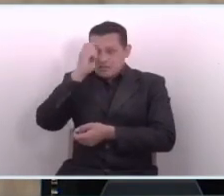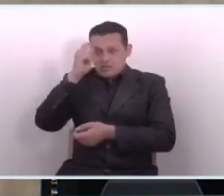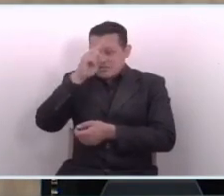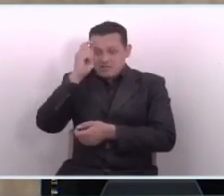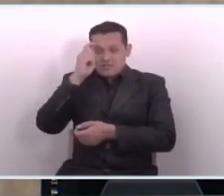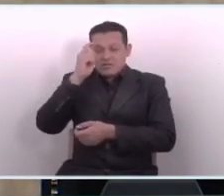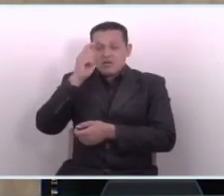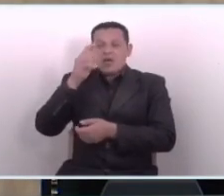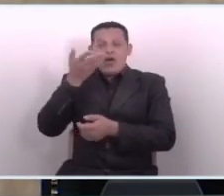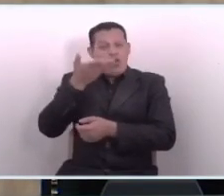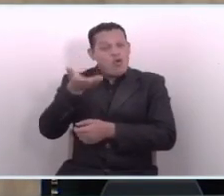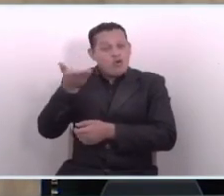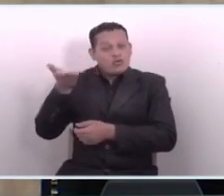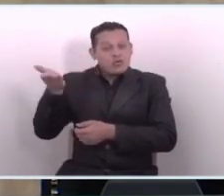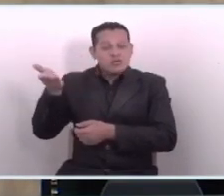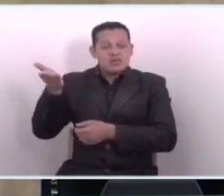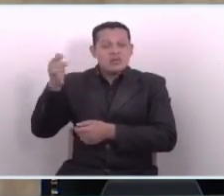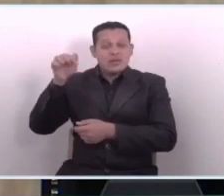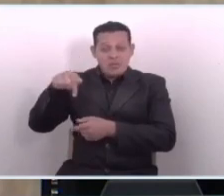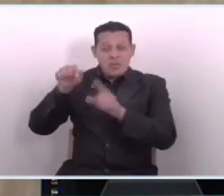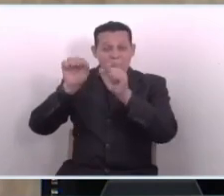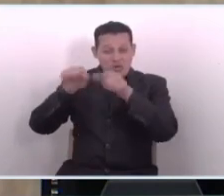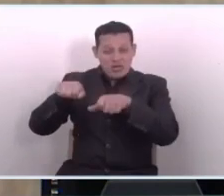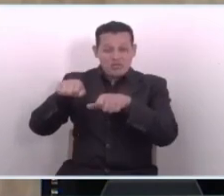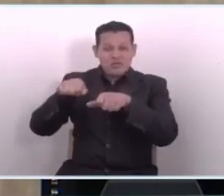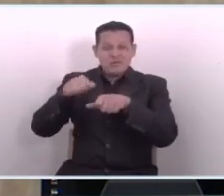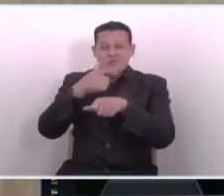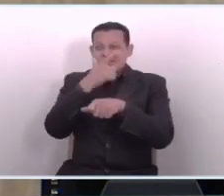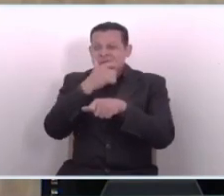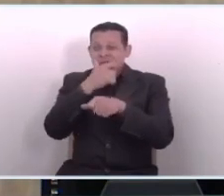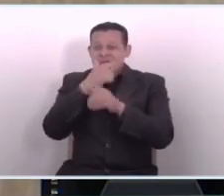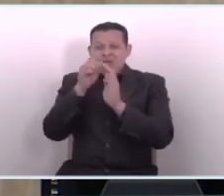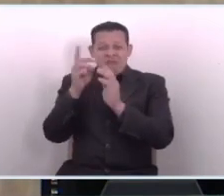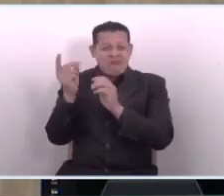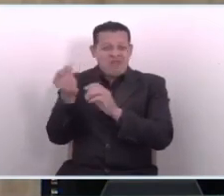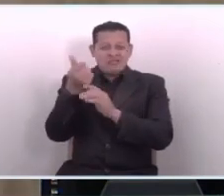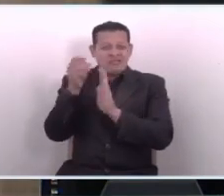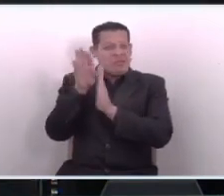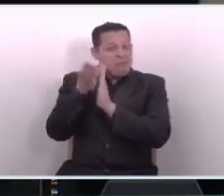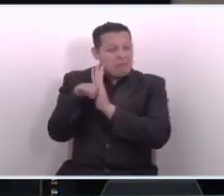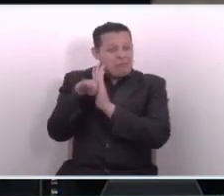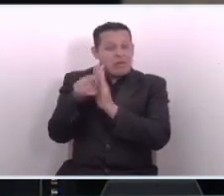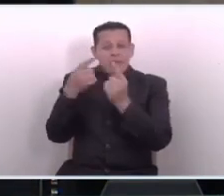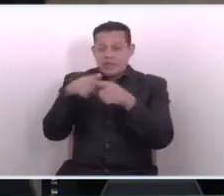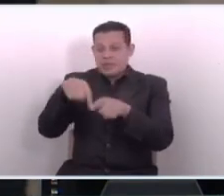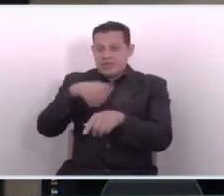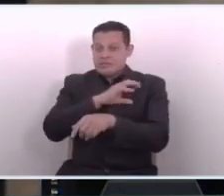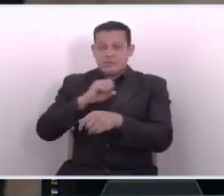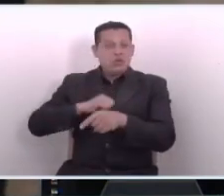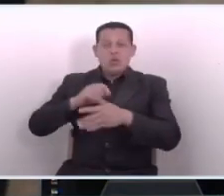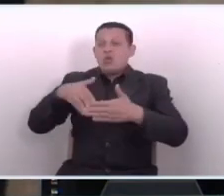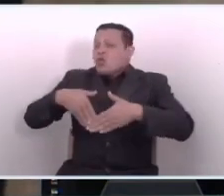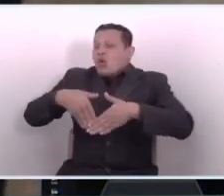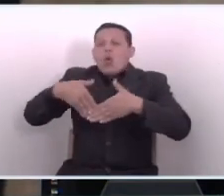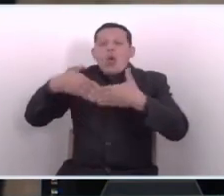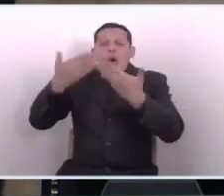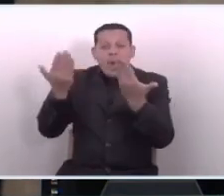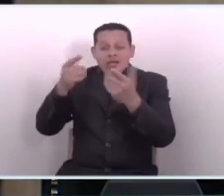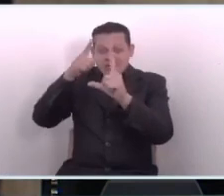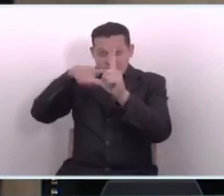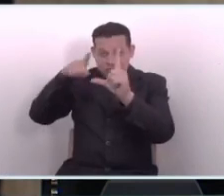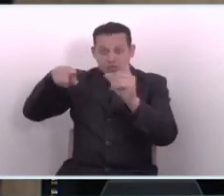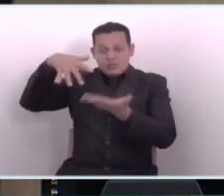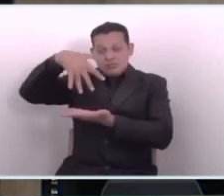trabajando. Cosas que podrían sonar tan sencillas, pero que realmente en El Salvador no existen. No hay un